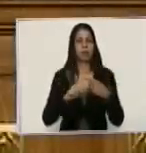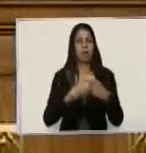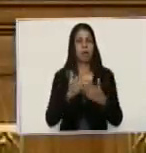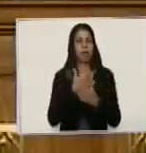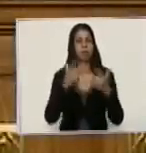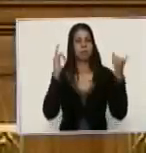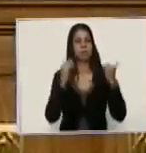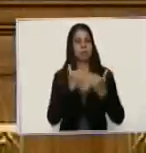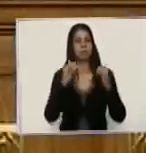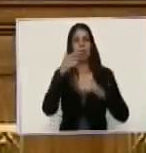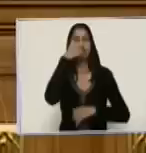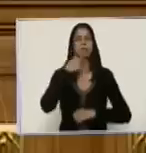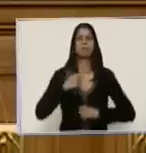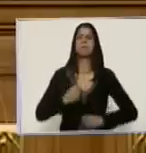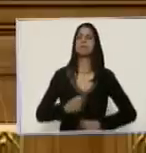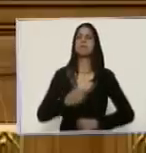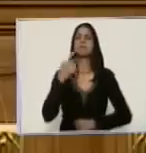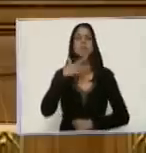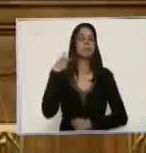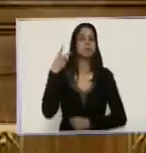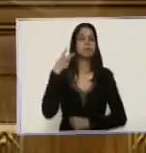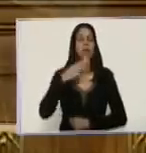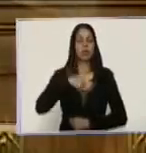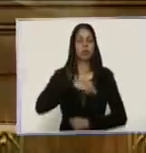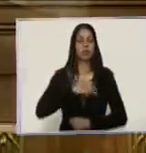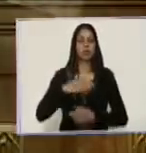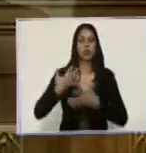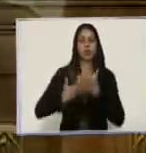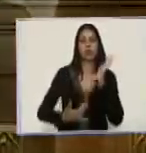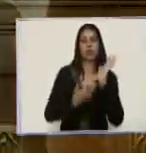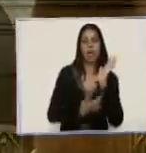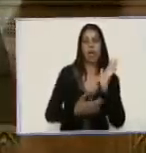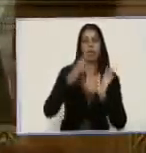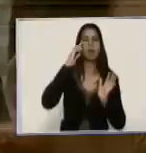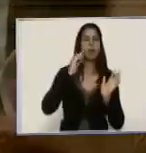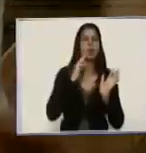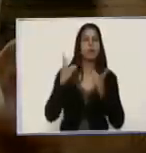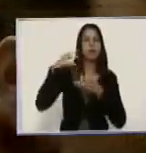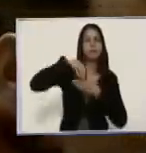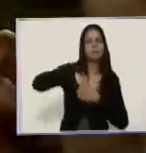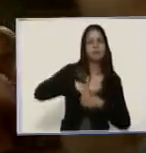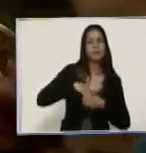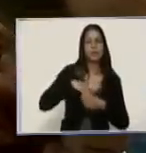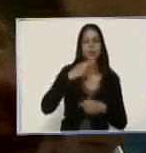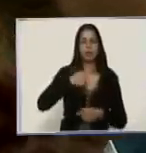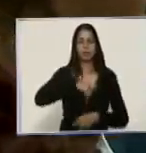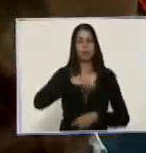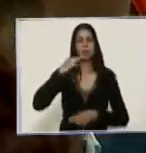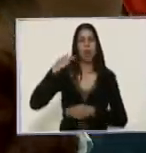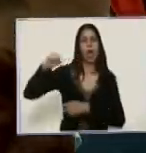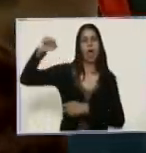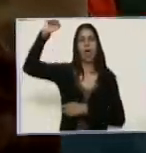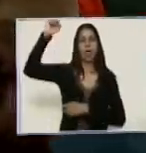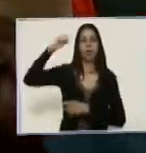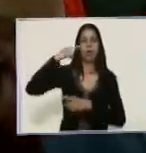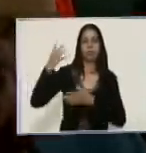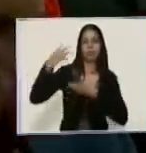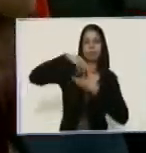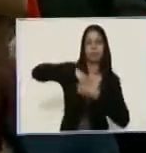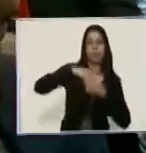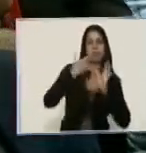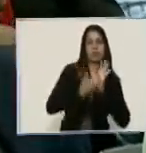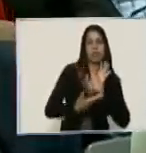con hidalguía ha venido fundiendo, es que tenemos sangre de libertadores, tenemos sangre de mujeres y hombres héroes y que libertaron, libertamos